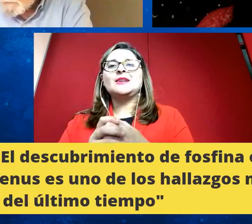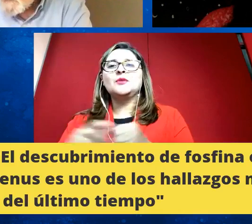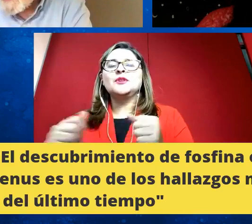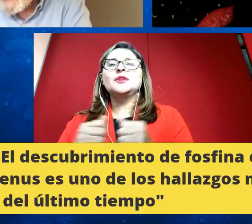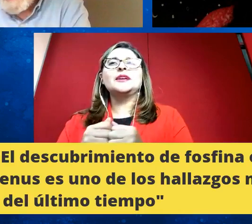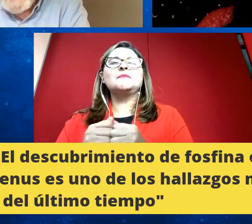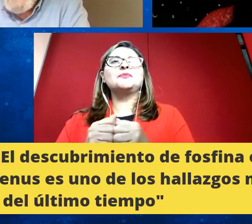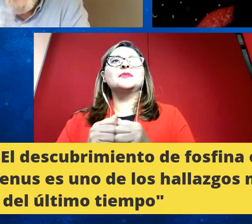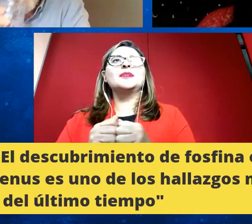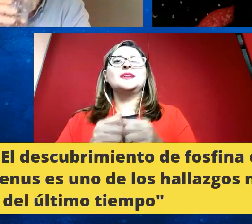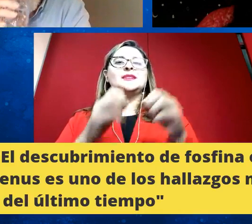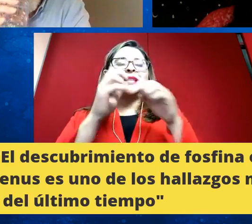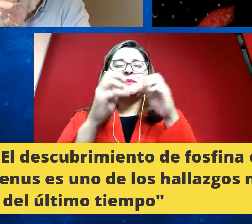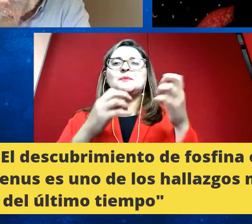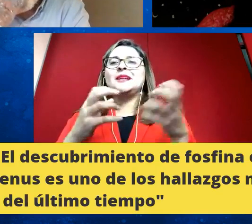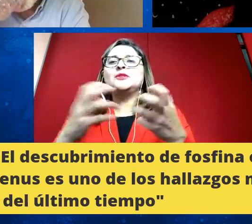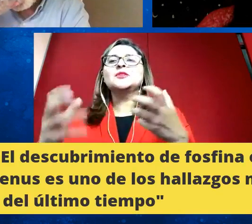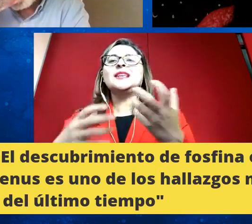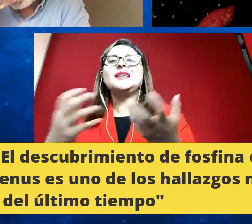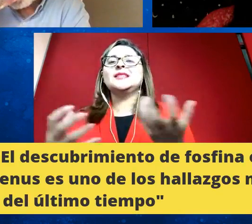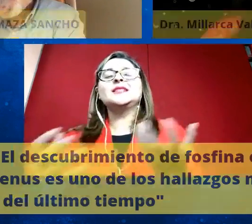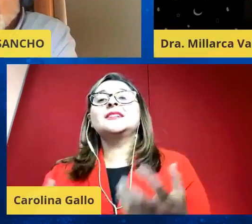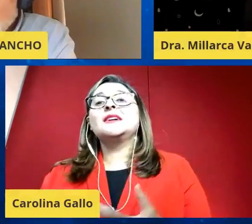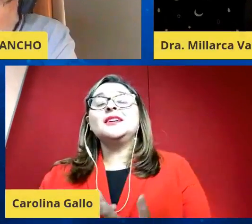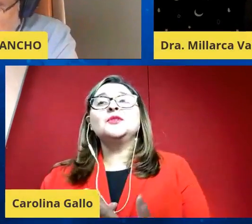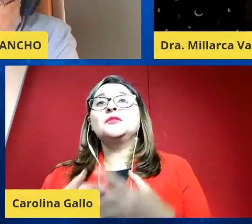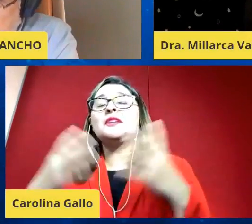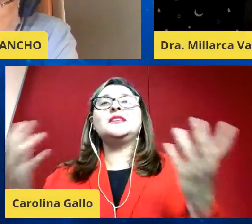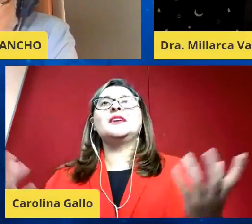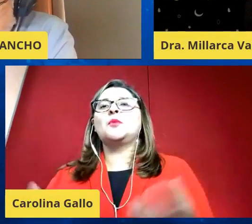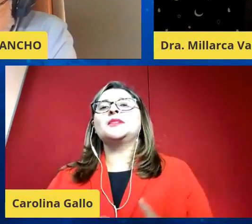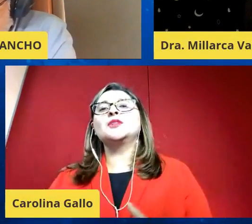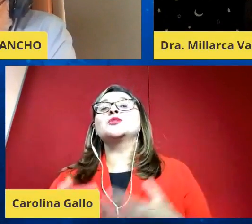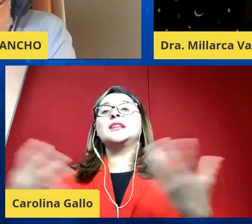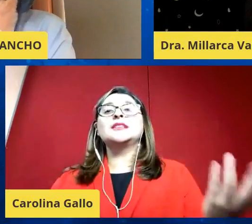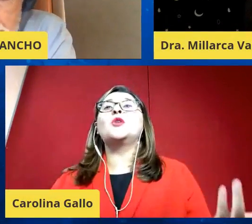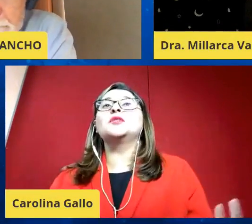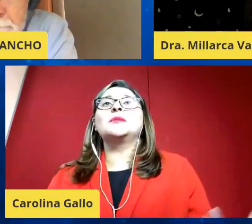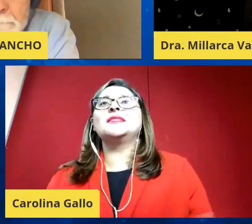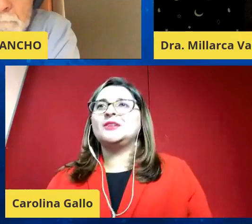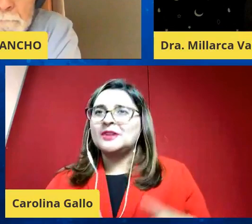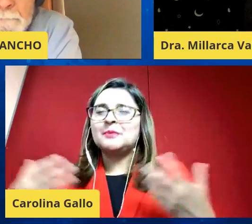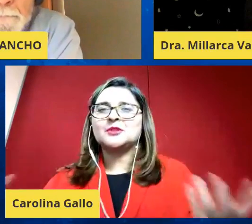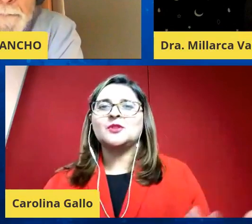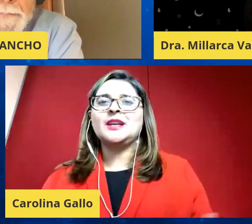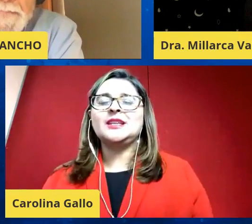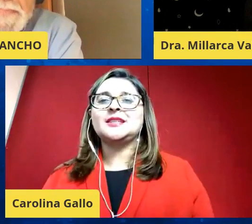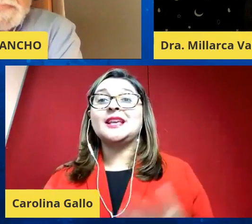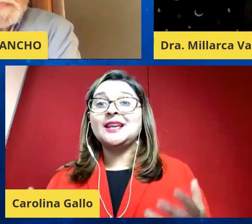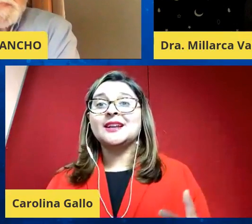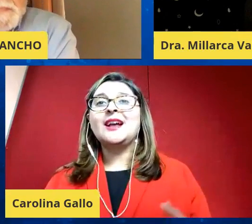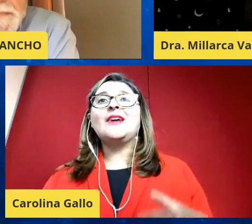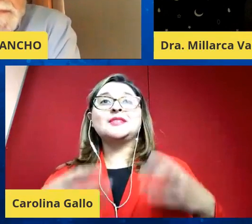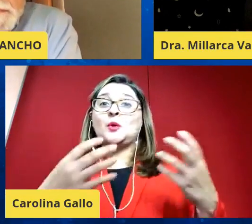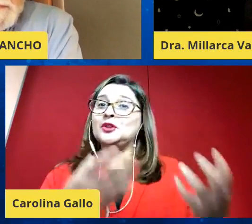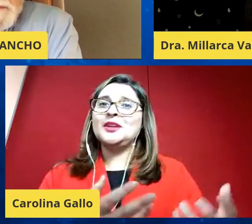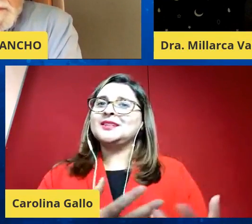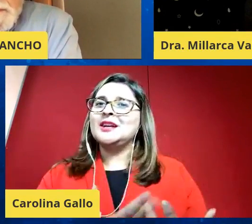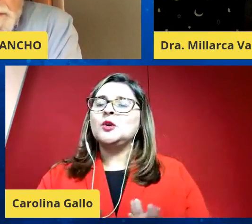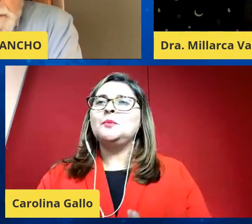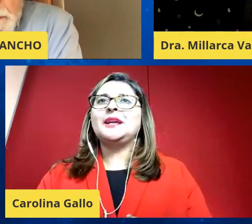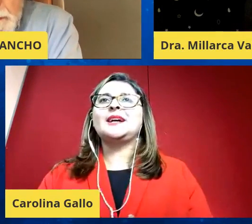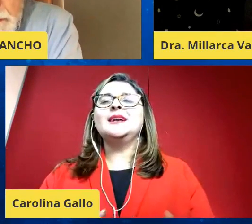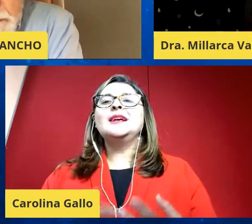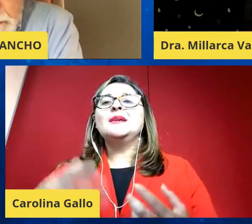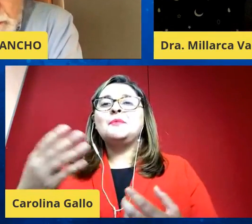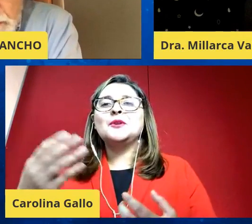busca algunos tips para conocer en qué se está trabajando, en definitiva, y que pueda ser socializado justamente con las personas y seguir a veces cuestiones